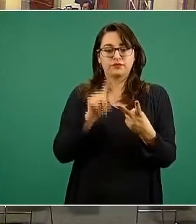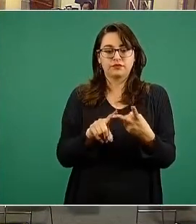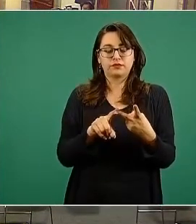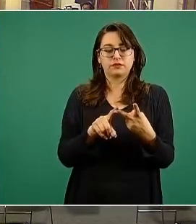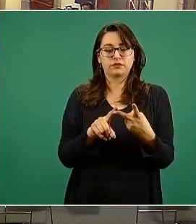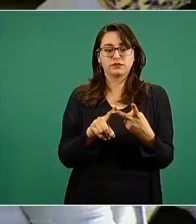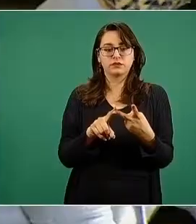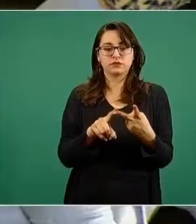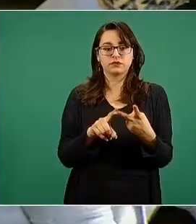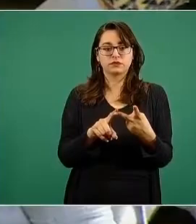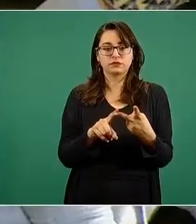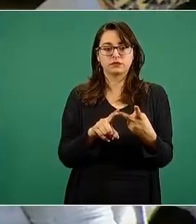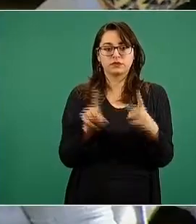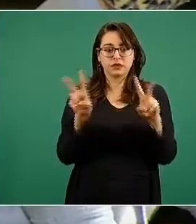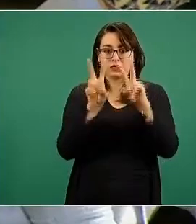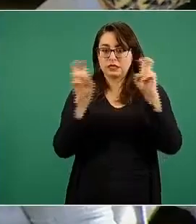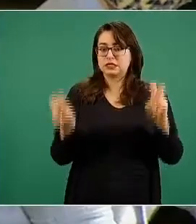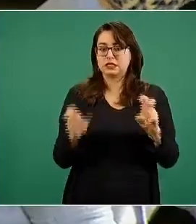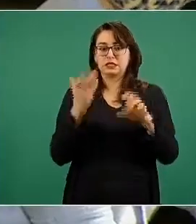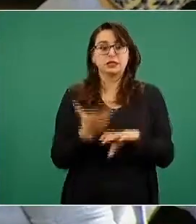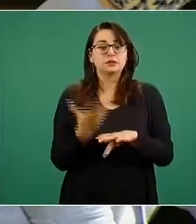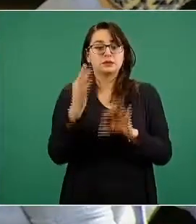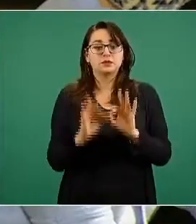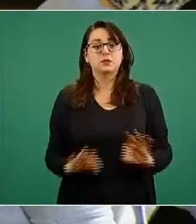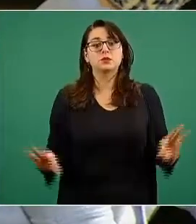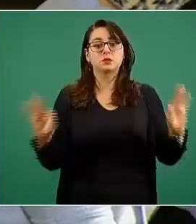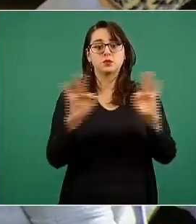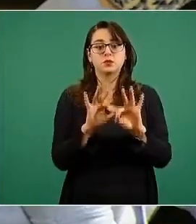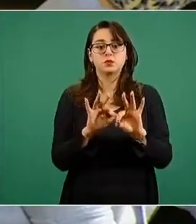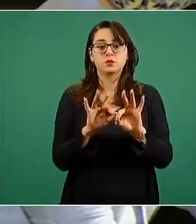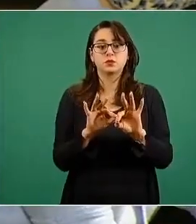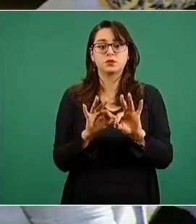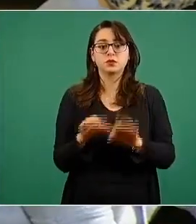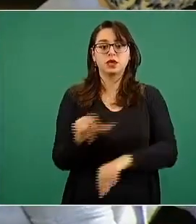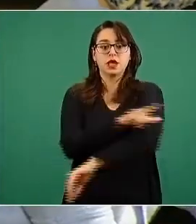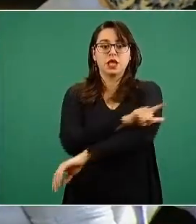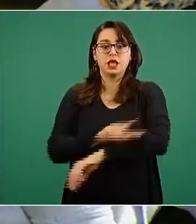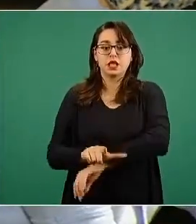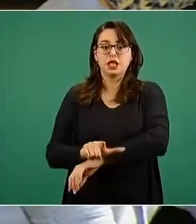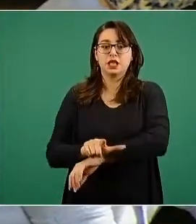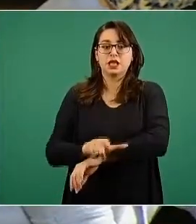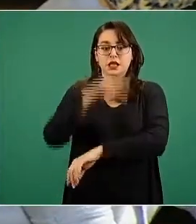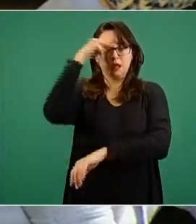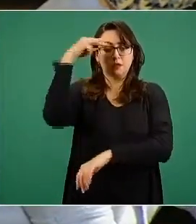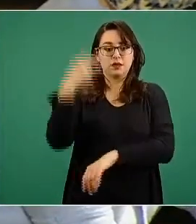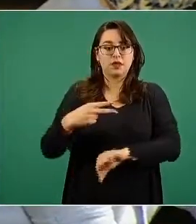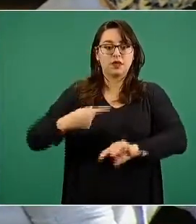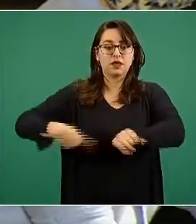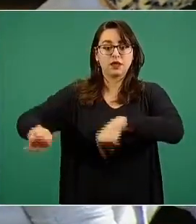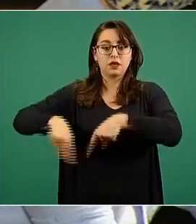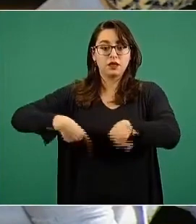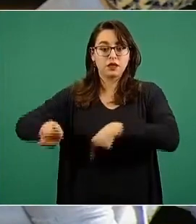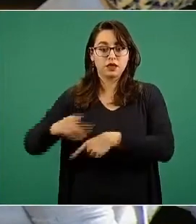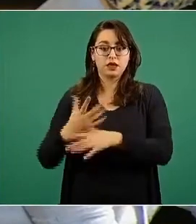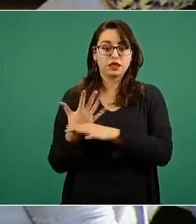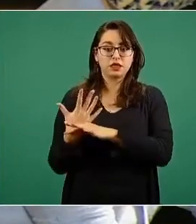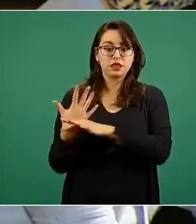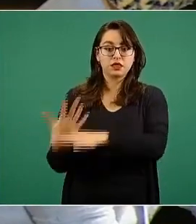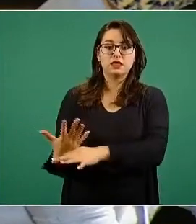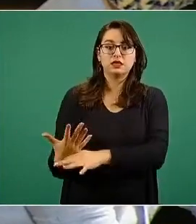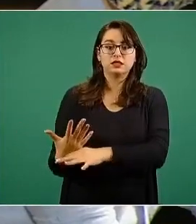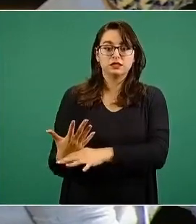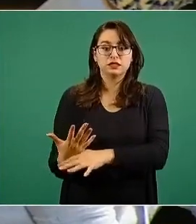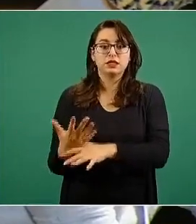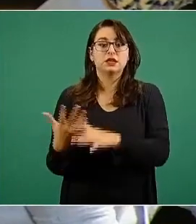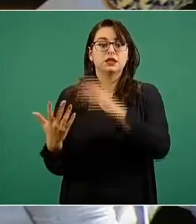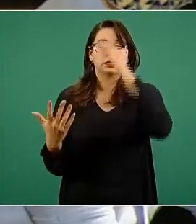tema que le atañe mucho a usted. La Liga Mexicana de Fútbol anunció que ya se llegó a un acuerdo que estados que